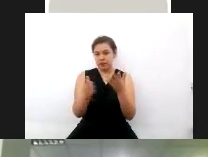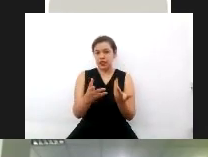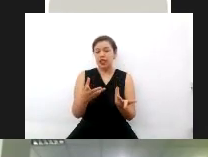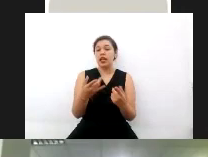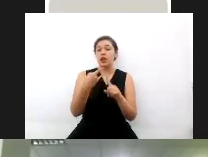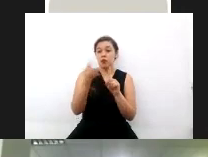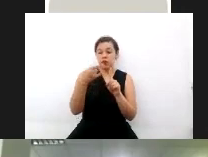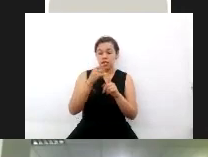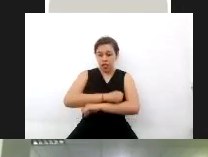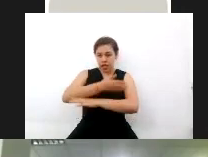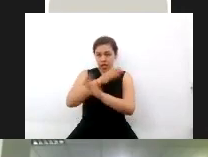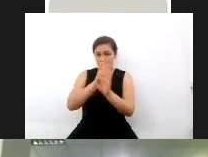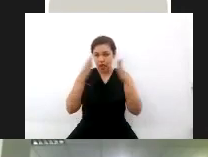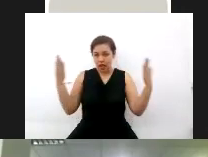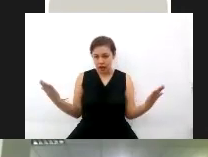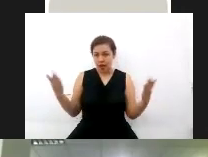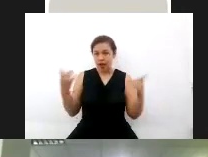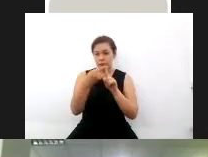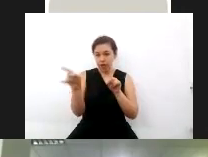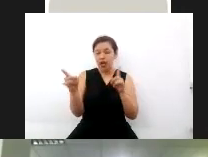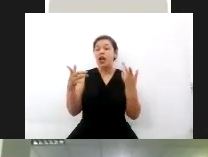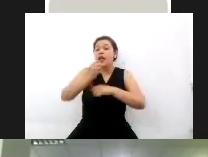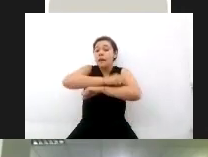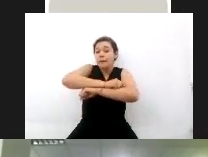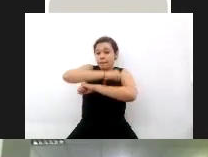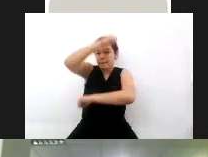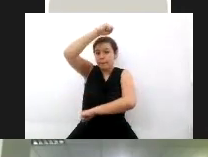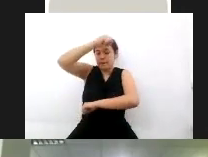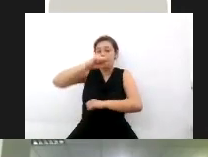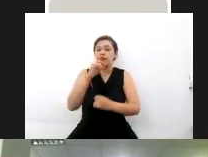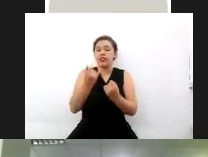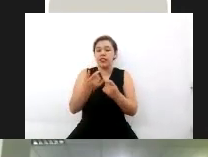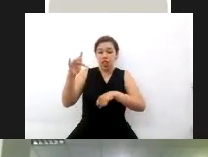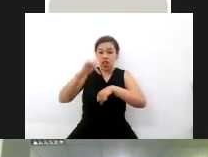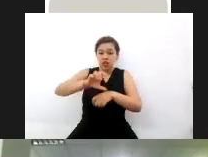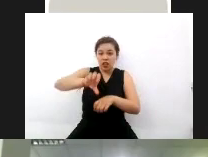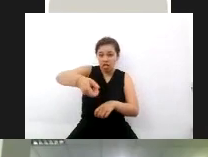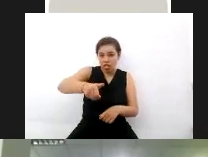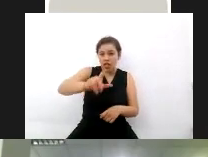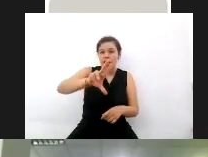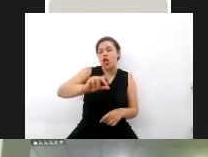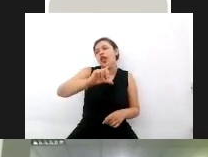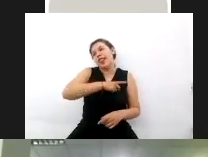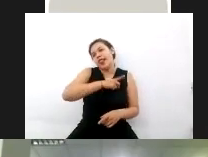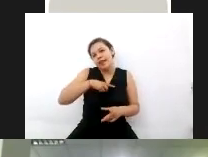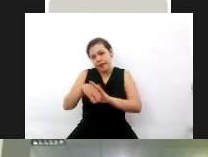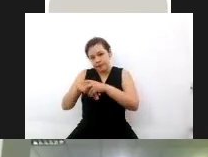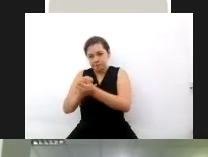abiertas, ventanas abiertas, y evitar tocar manijas. Si se tocan, pues se tendrán que lavar las manos